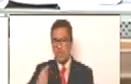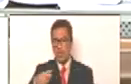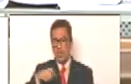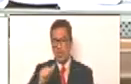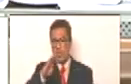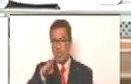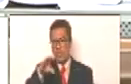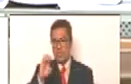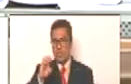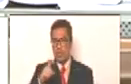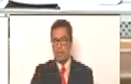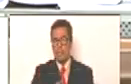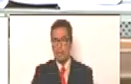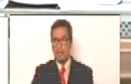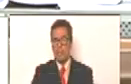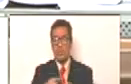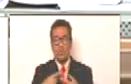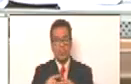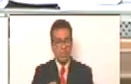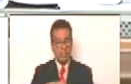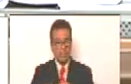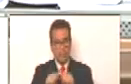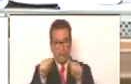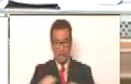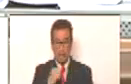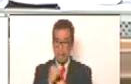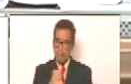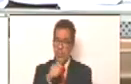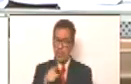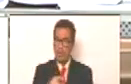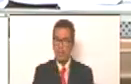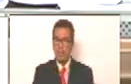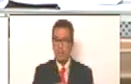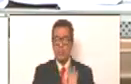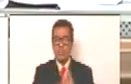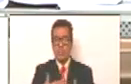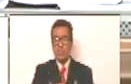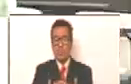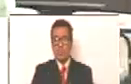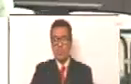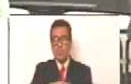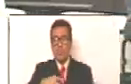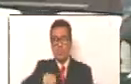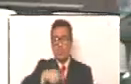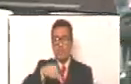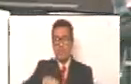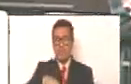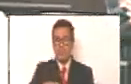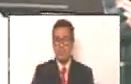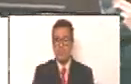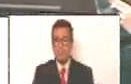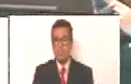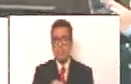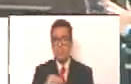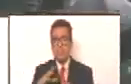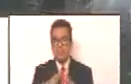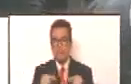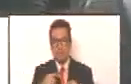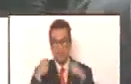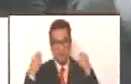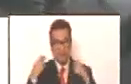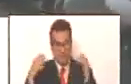Cocuy y sus derivados artesanales, y se remite al Ejecutivo Nacional a los fines de su promulgación,